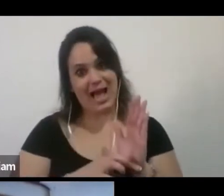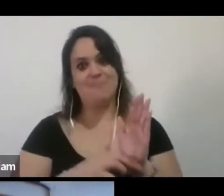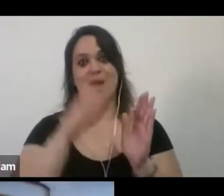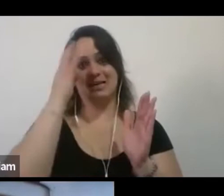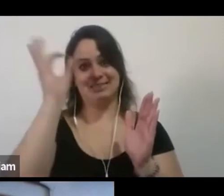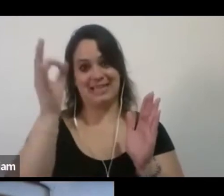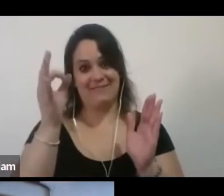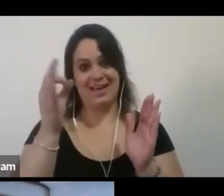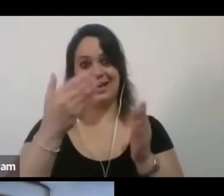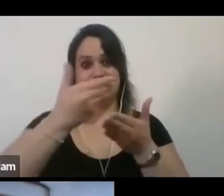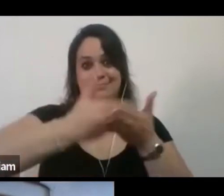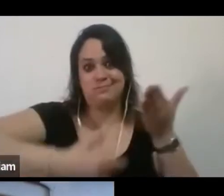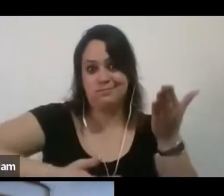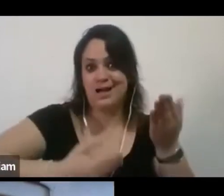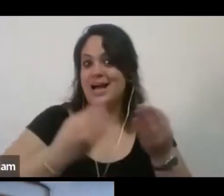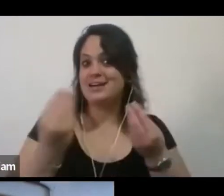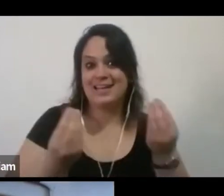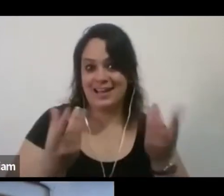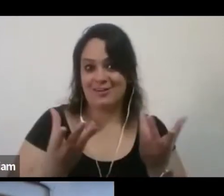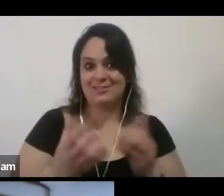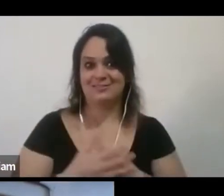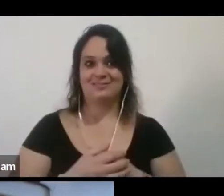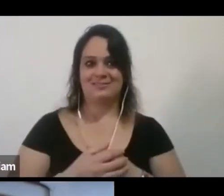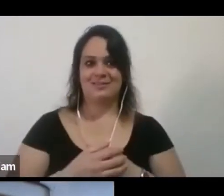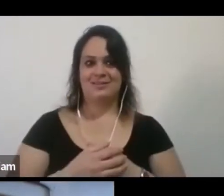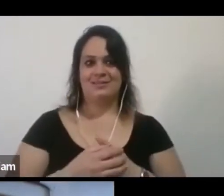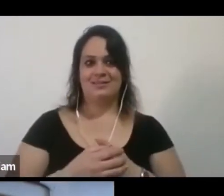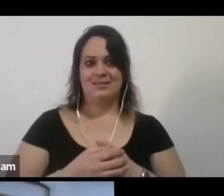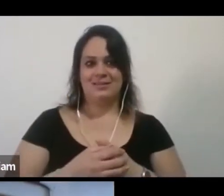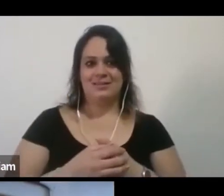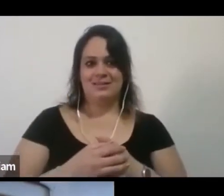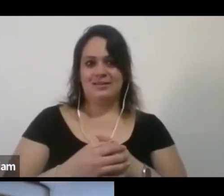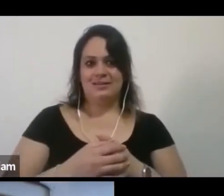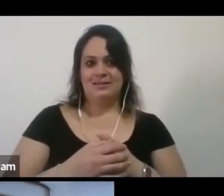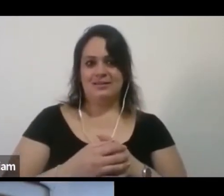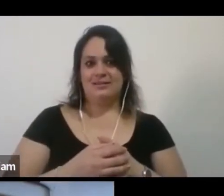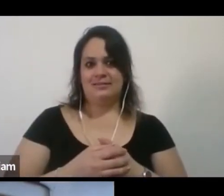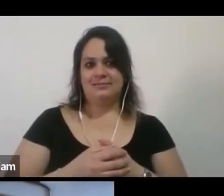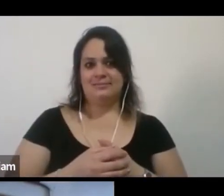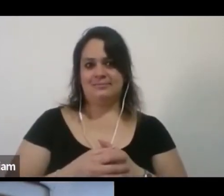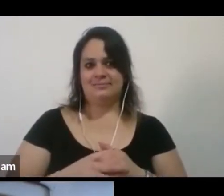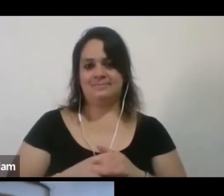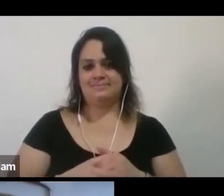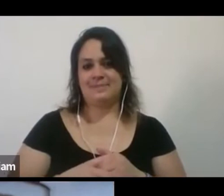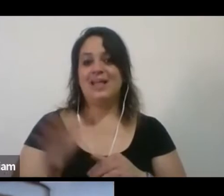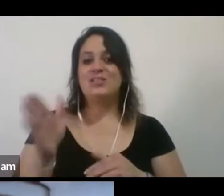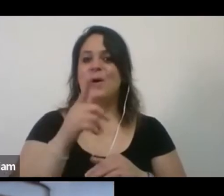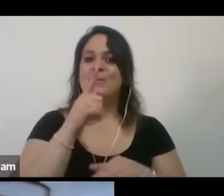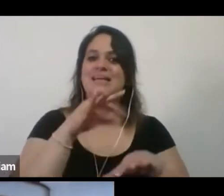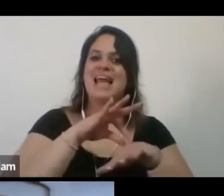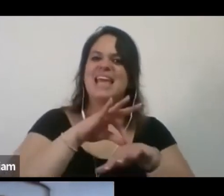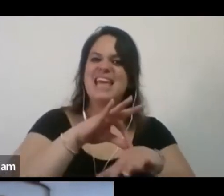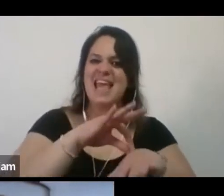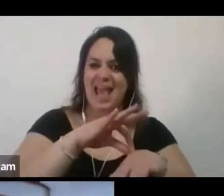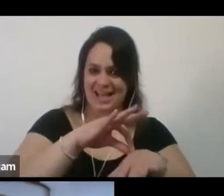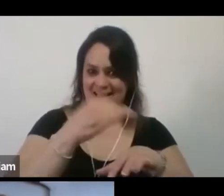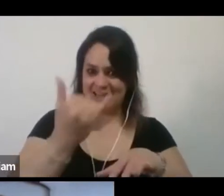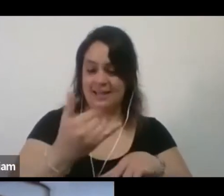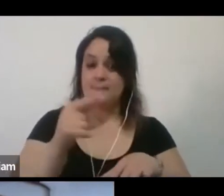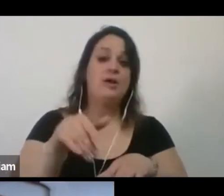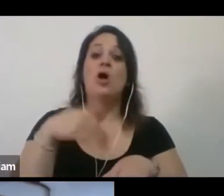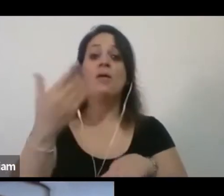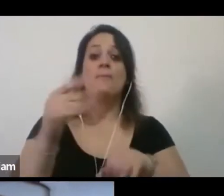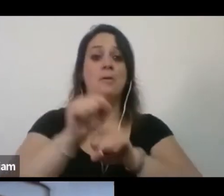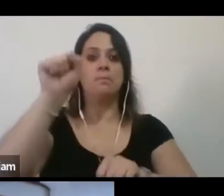que rendir, digamos, es como... todo muy guiado, pero cuando uno se recibe, dice, ¿y ahora por